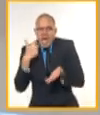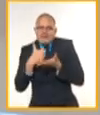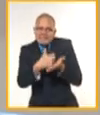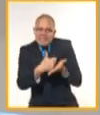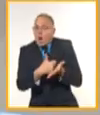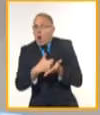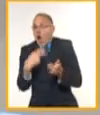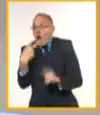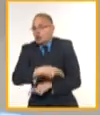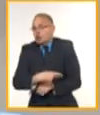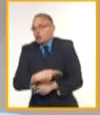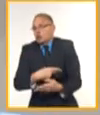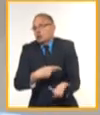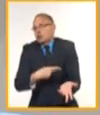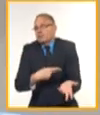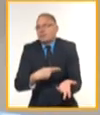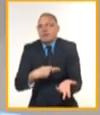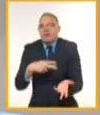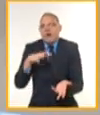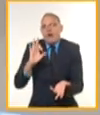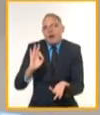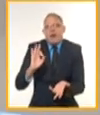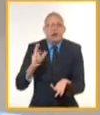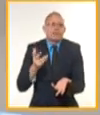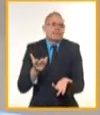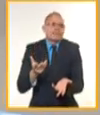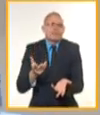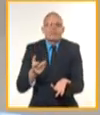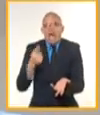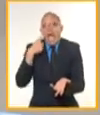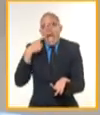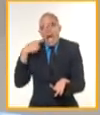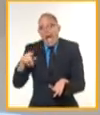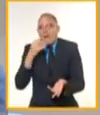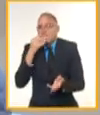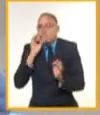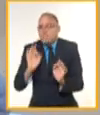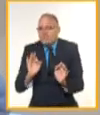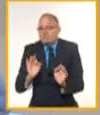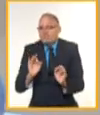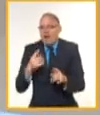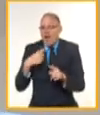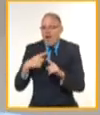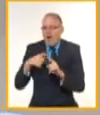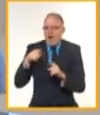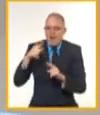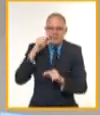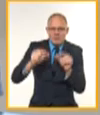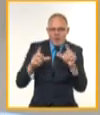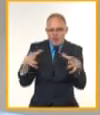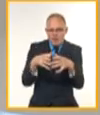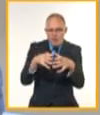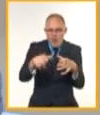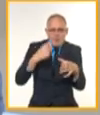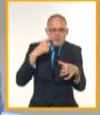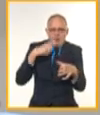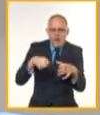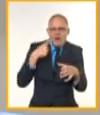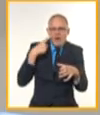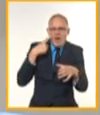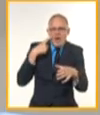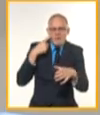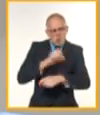si se organiza o no lo que llaman resistencia a esta administración Trump o si sigue gobernando de esta